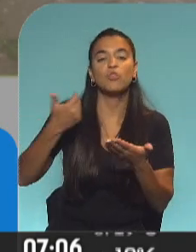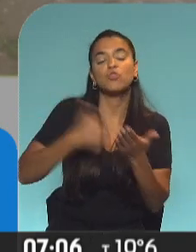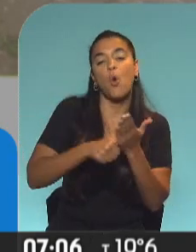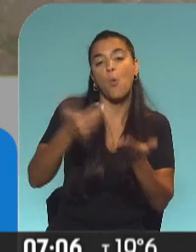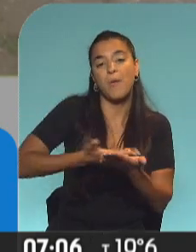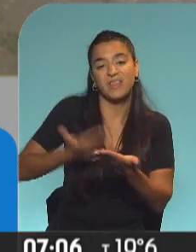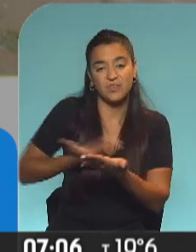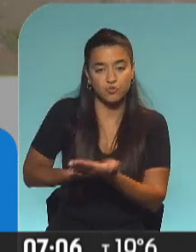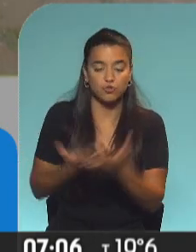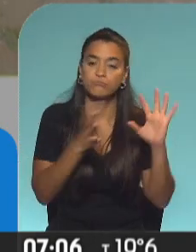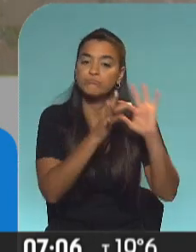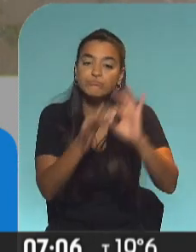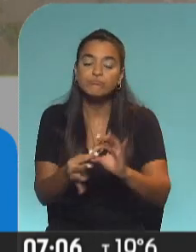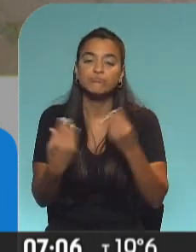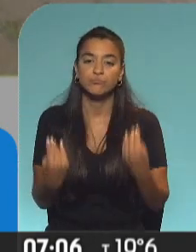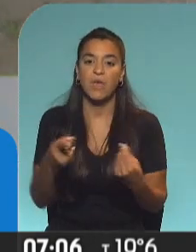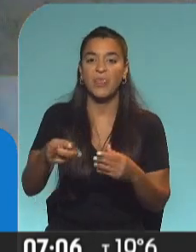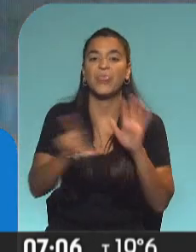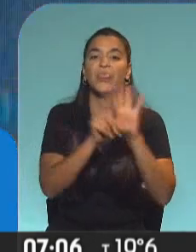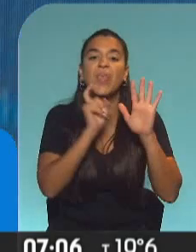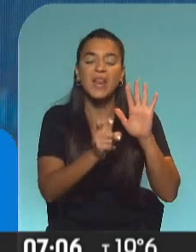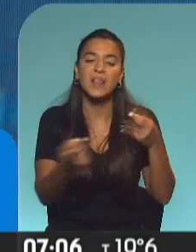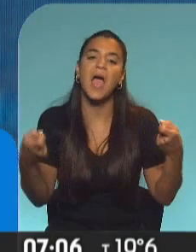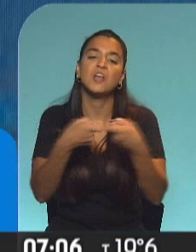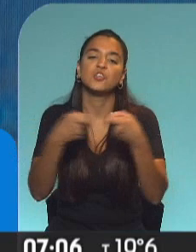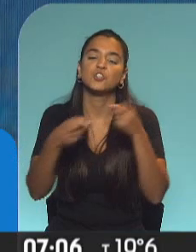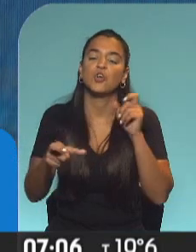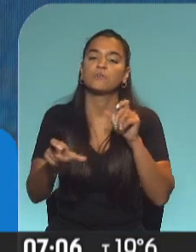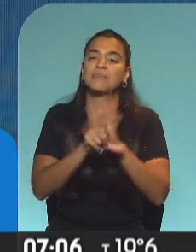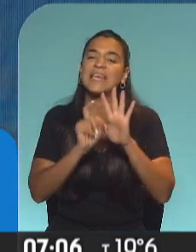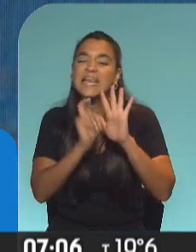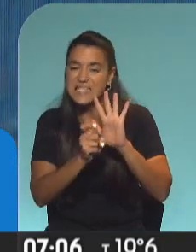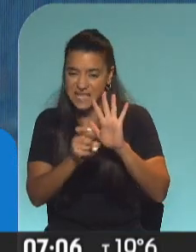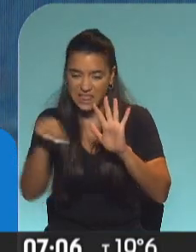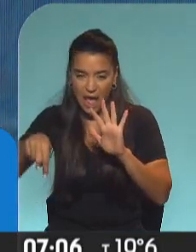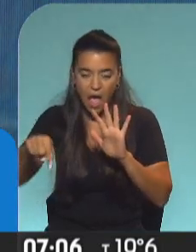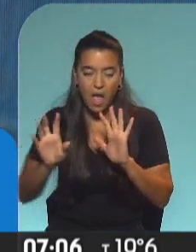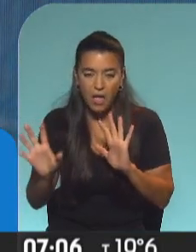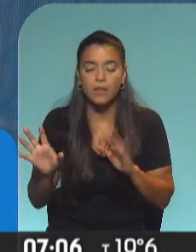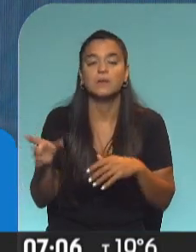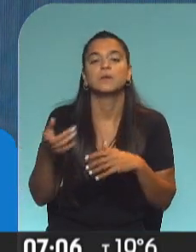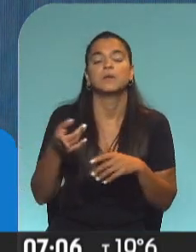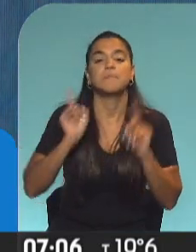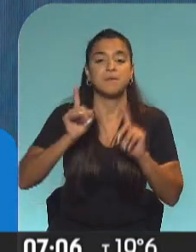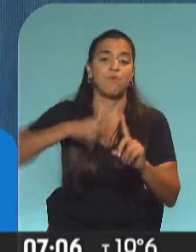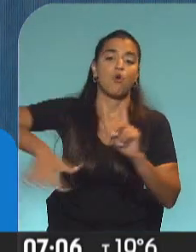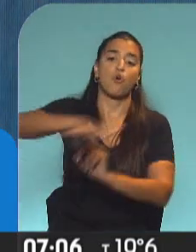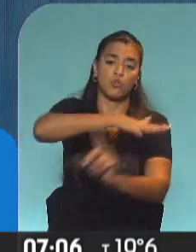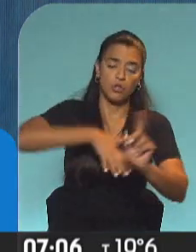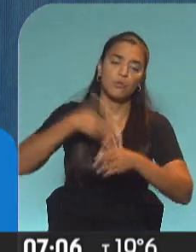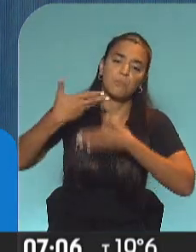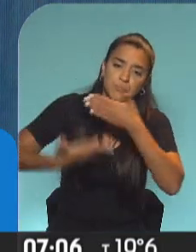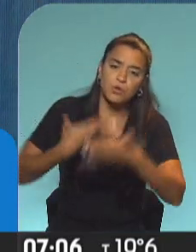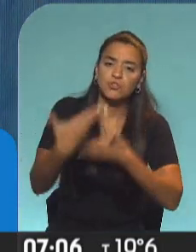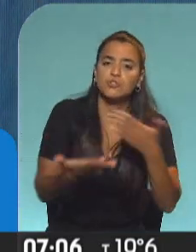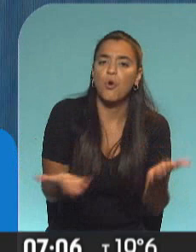que tiene que ver con este eventual delito de asociación ilícita cometido, insisto, en el contexto del proceso